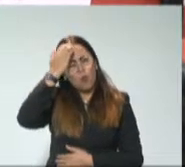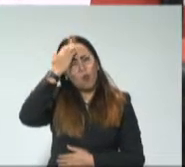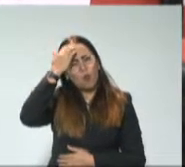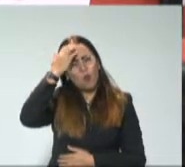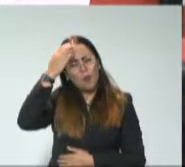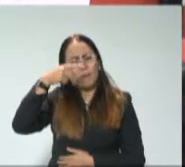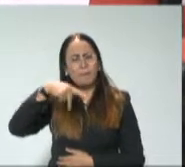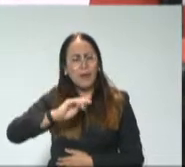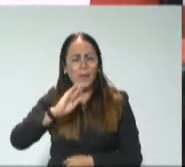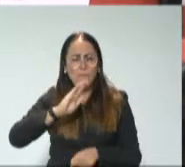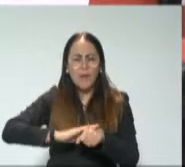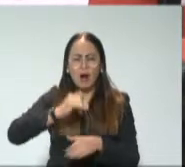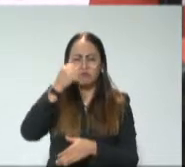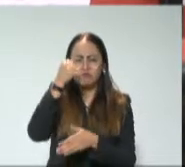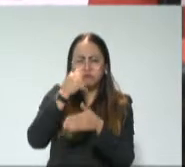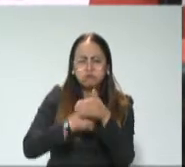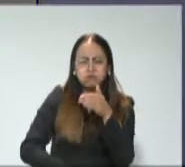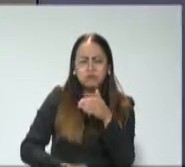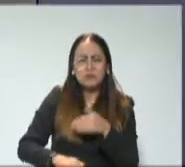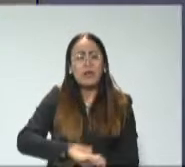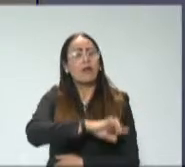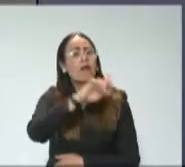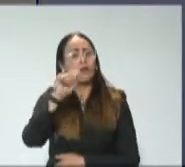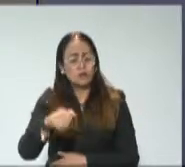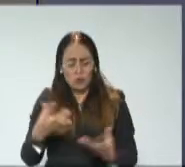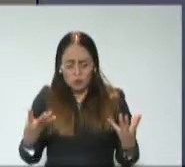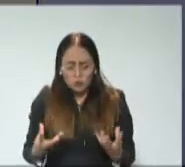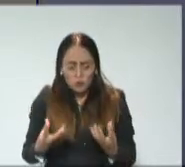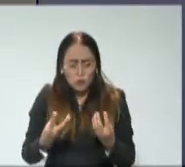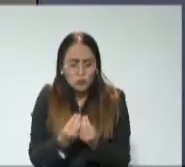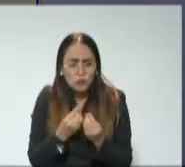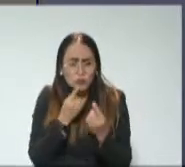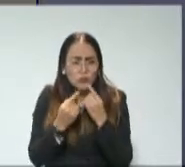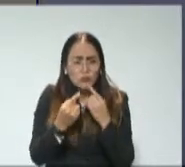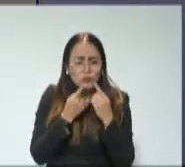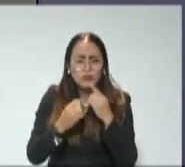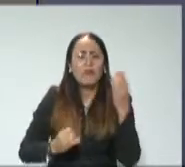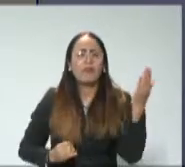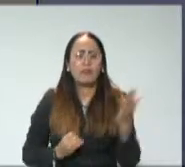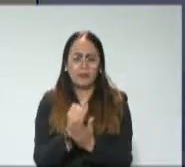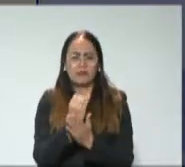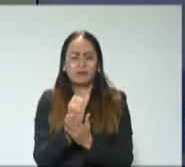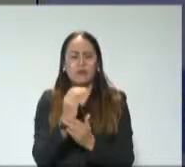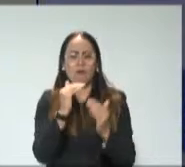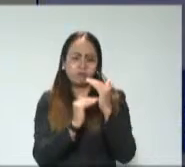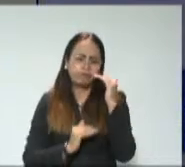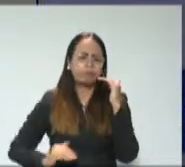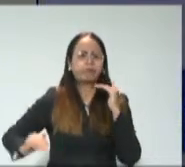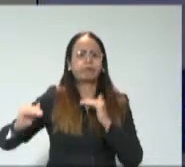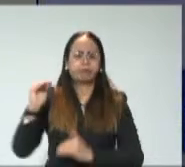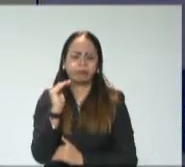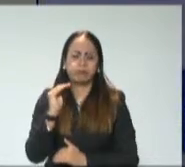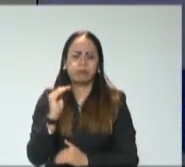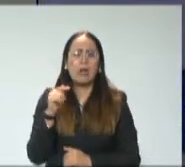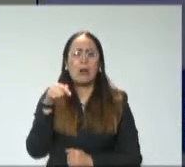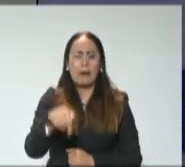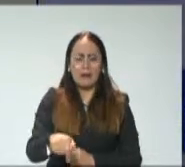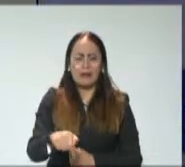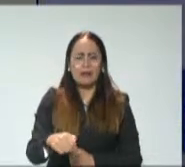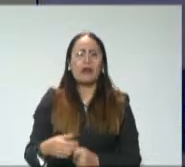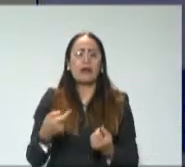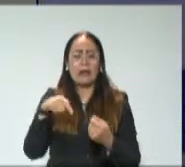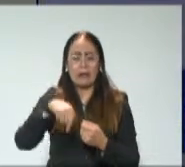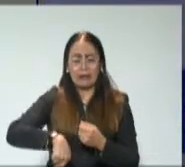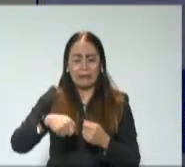y naturalmente tomaremos una decisión que como bien dijo el presidente sea a la altura de las circunstancias para que la